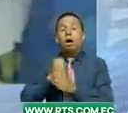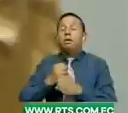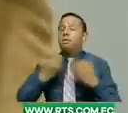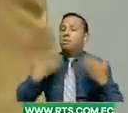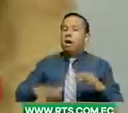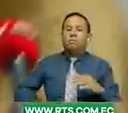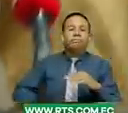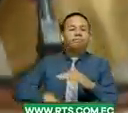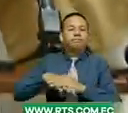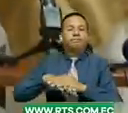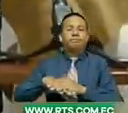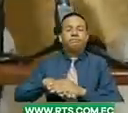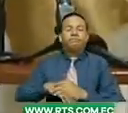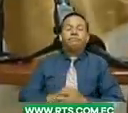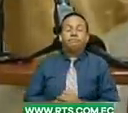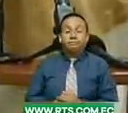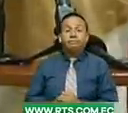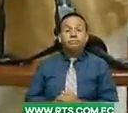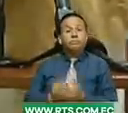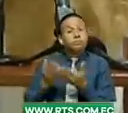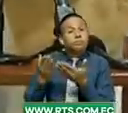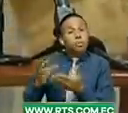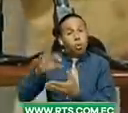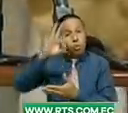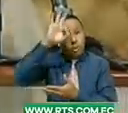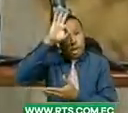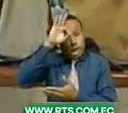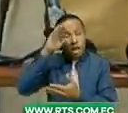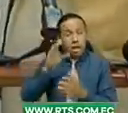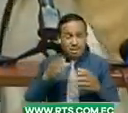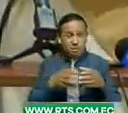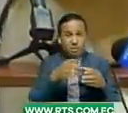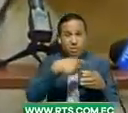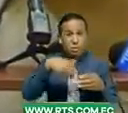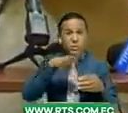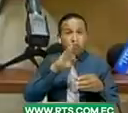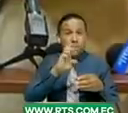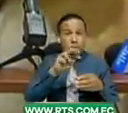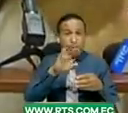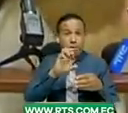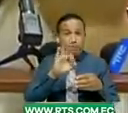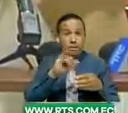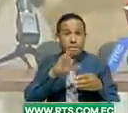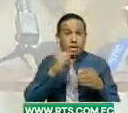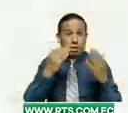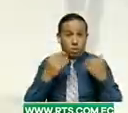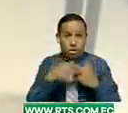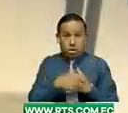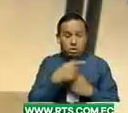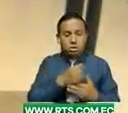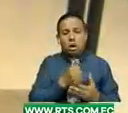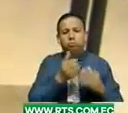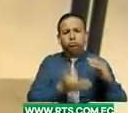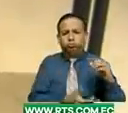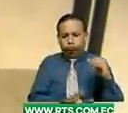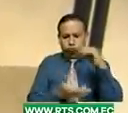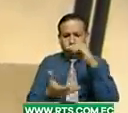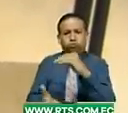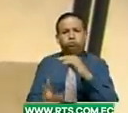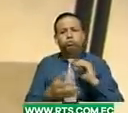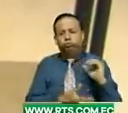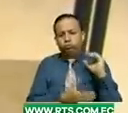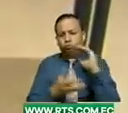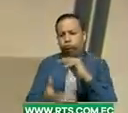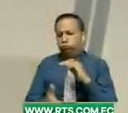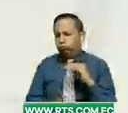quintillizos. La Junta de Beneficencia de Guayaquil entregó a los dichosos padres un paquete integral de beneficios. El acompañamiento integral a